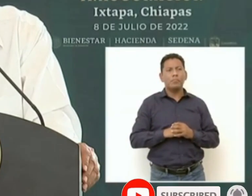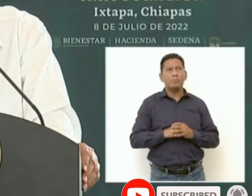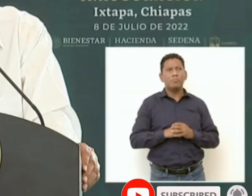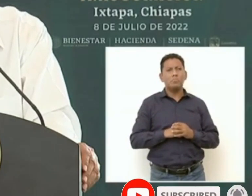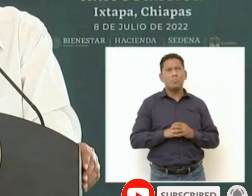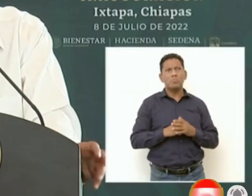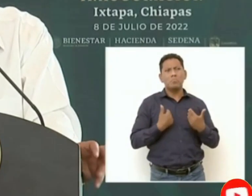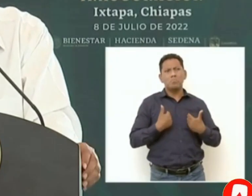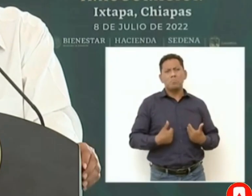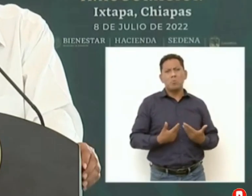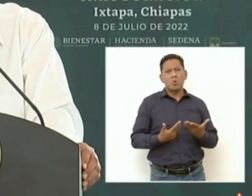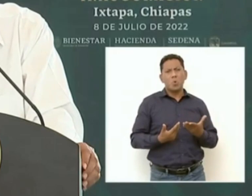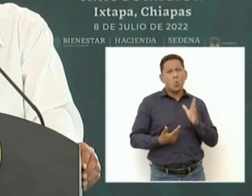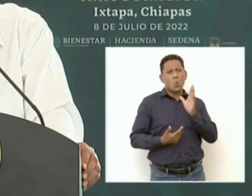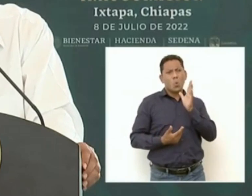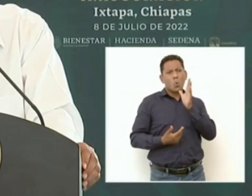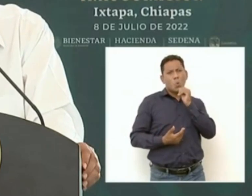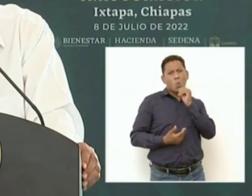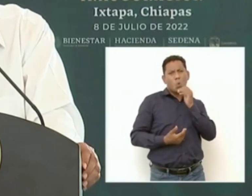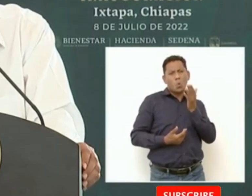no voy a poder ser prócer,